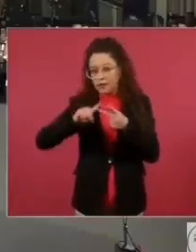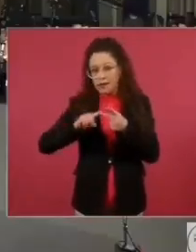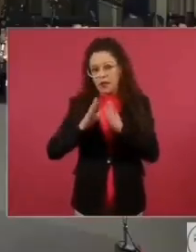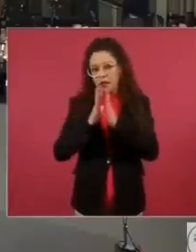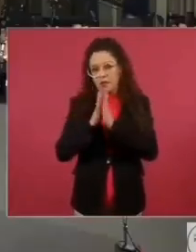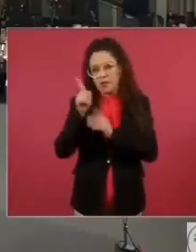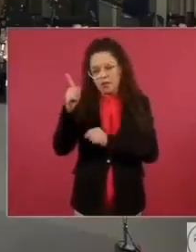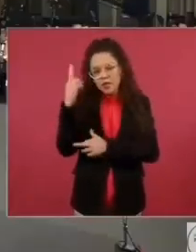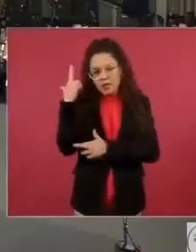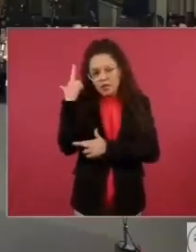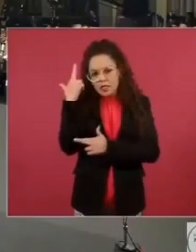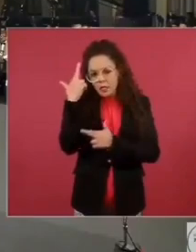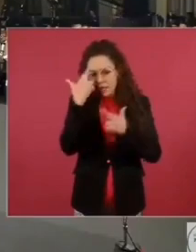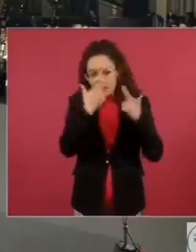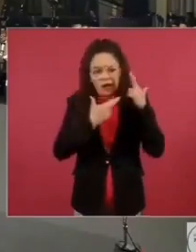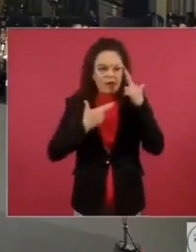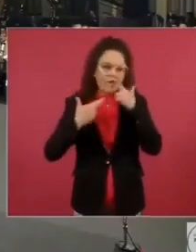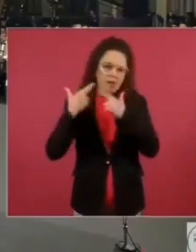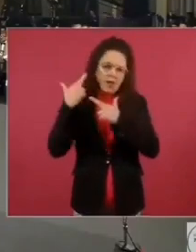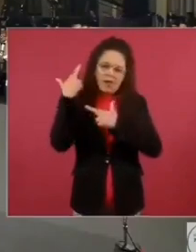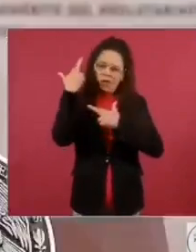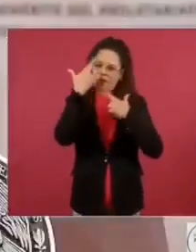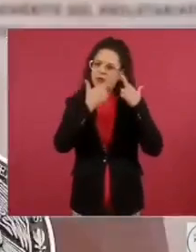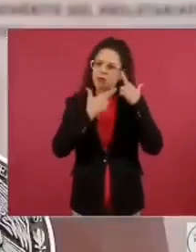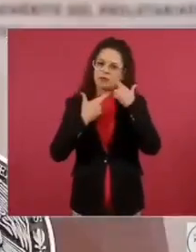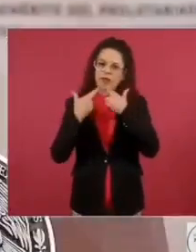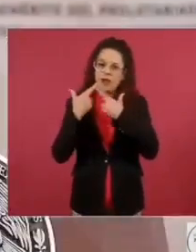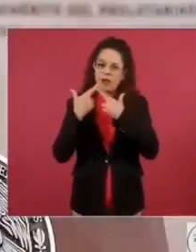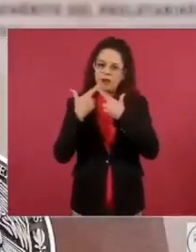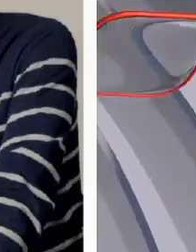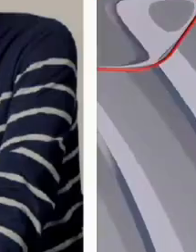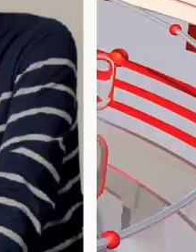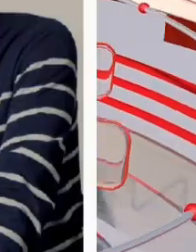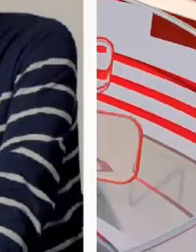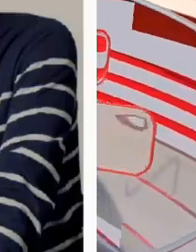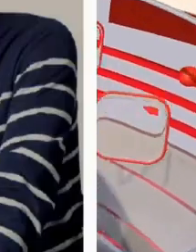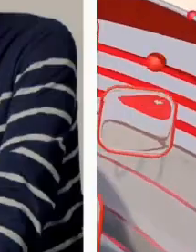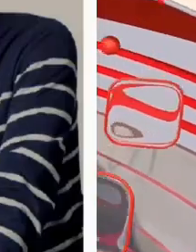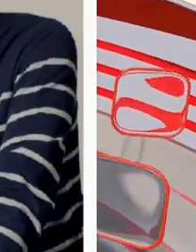de Jorge Castañeda. Pero de lo que sí me llevé de sorpresa fue que